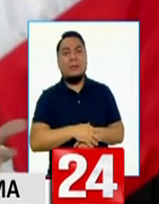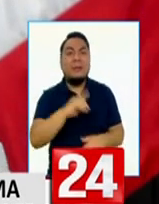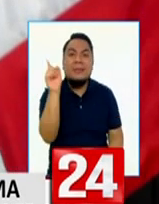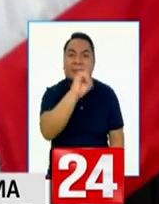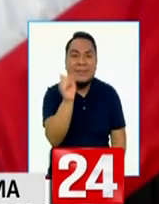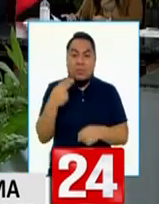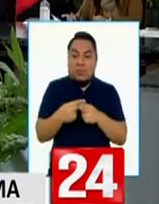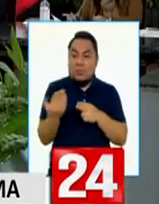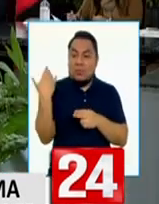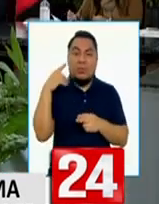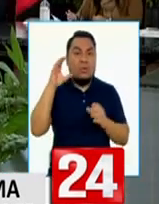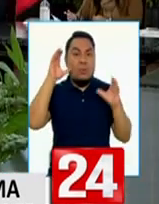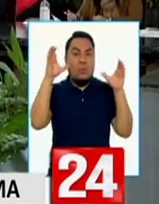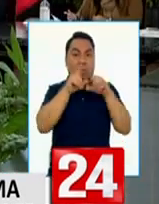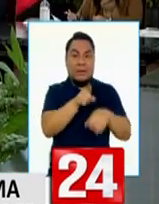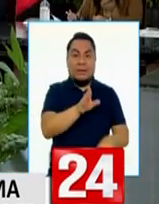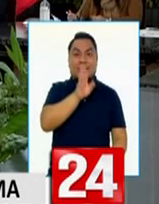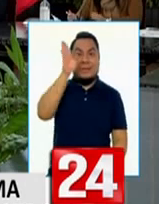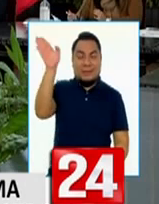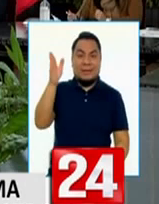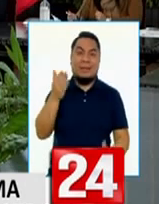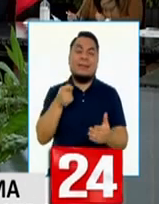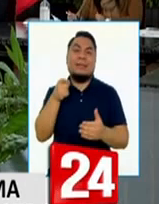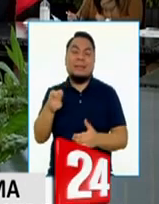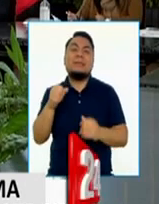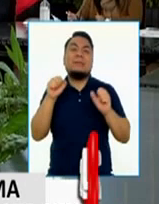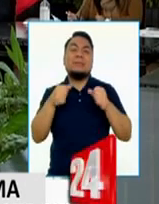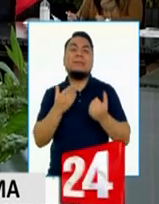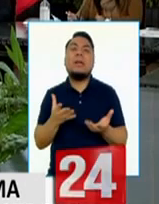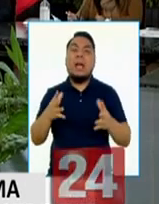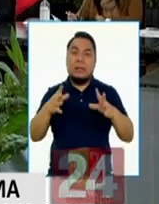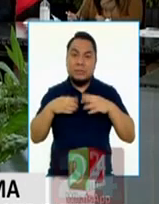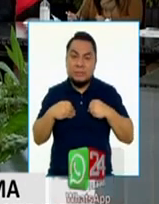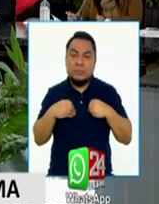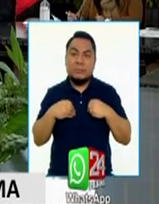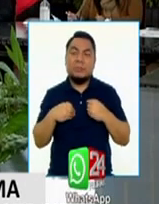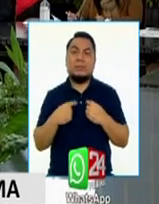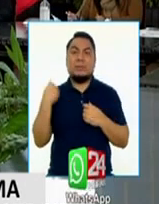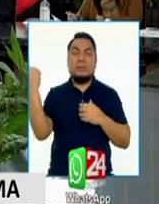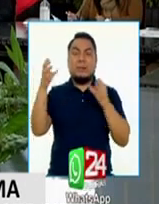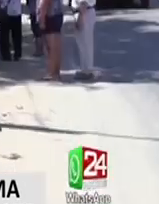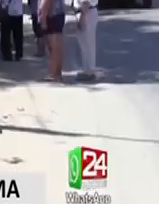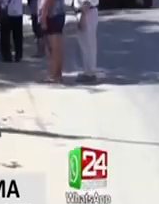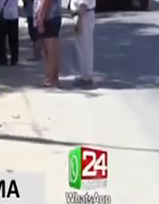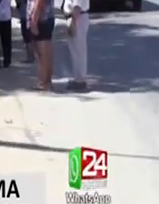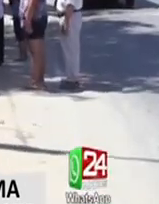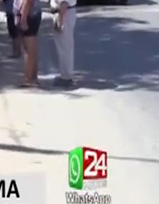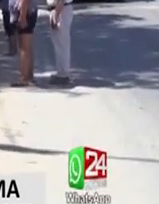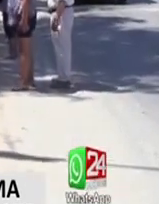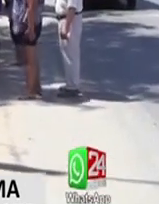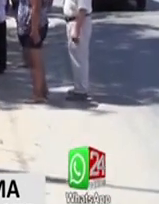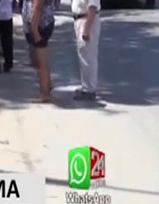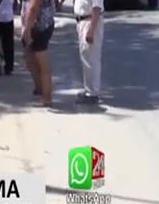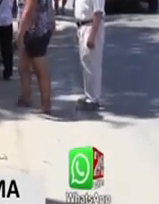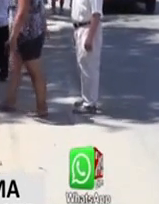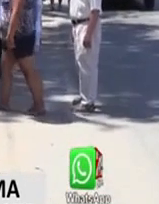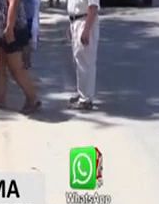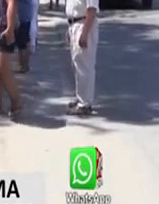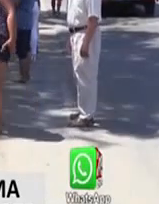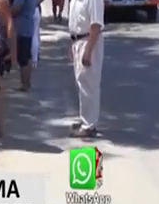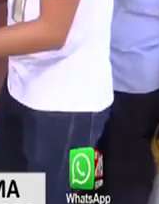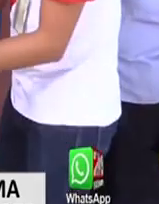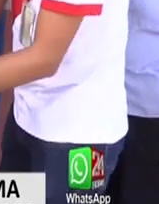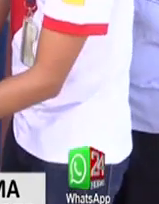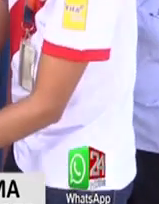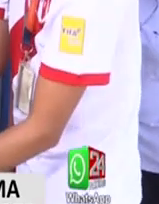que ser integral. Ante esta situación, el jefe de Estado planteó un nuevo proyecto de ley para que los pensionistas que tengan menor cantidad